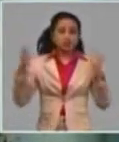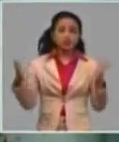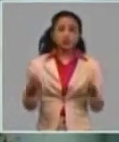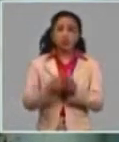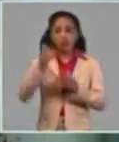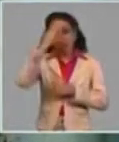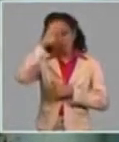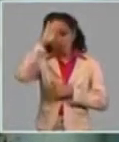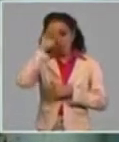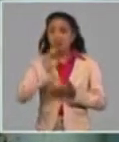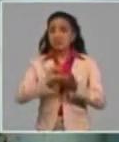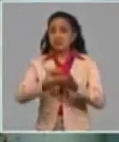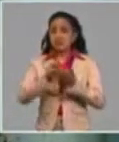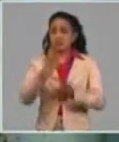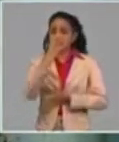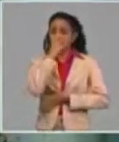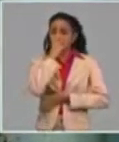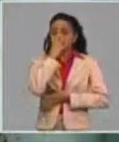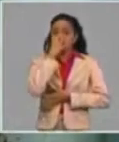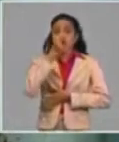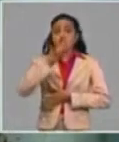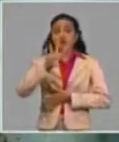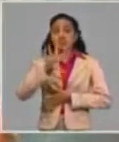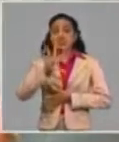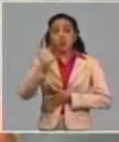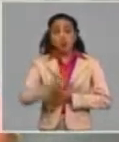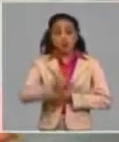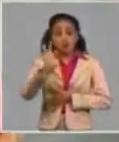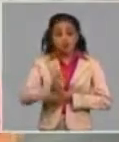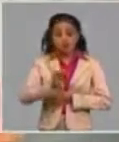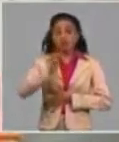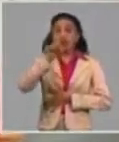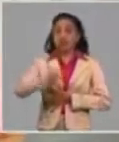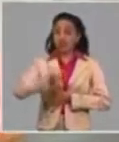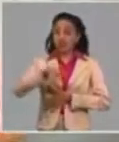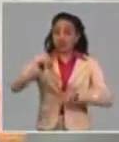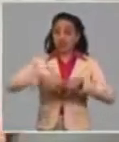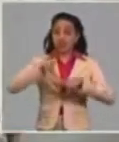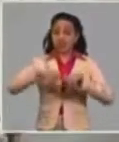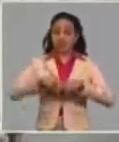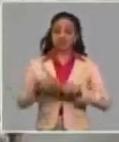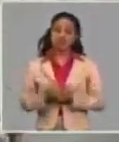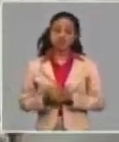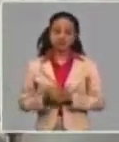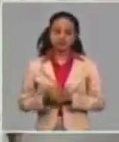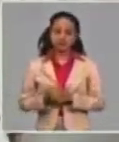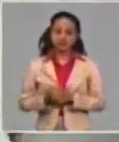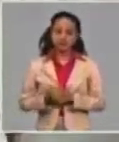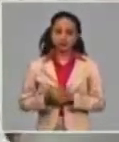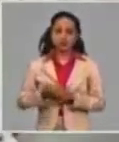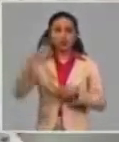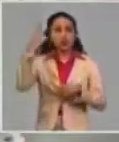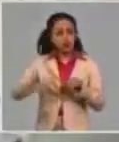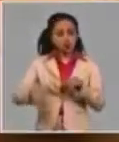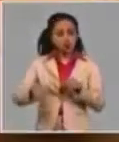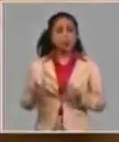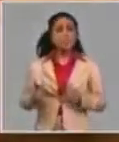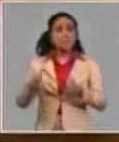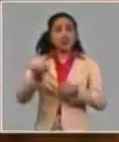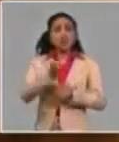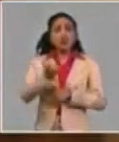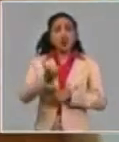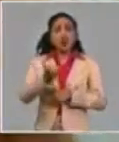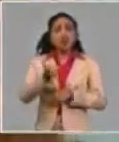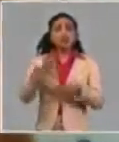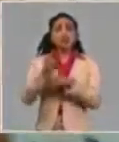partir fundamentalmente de un 95% de la planta de Cuba de aquí de La Habana y además de la planta de Santiago de Cuba, que